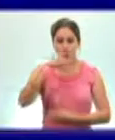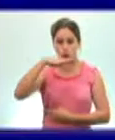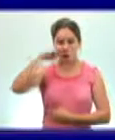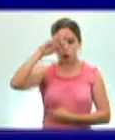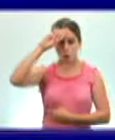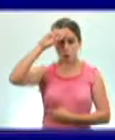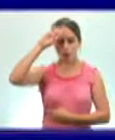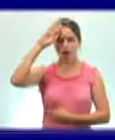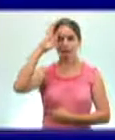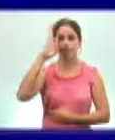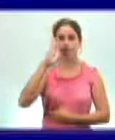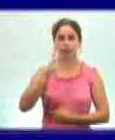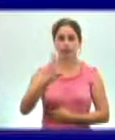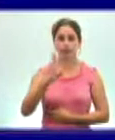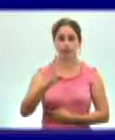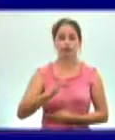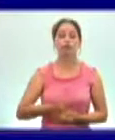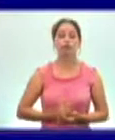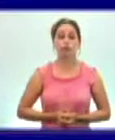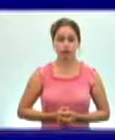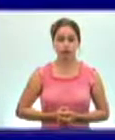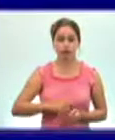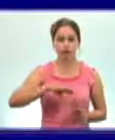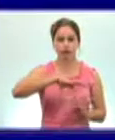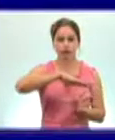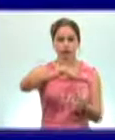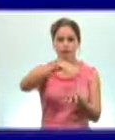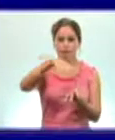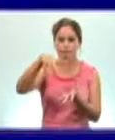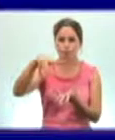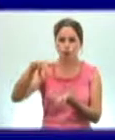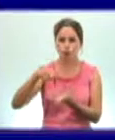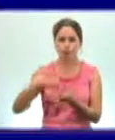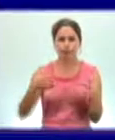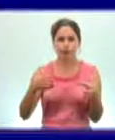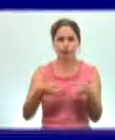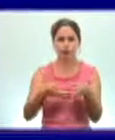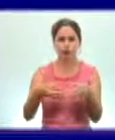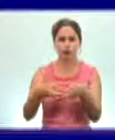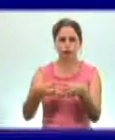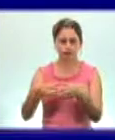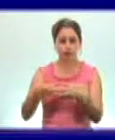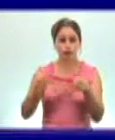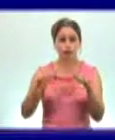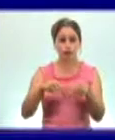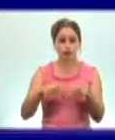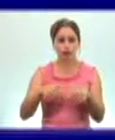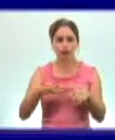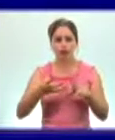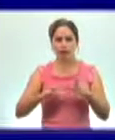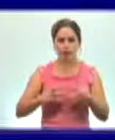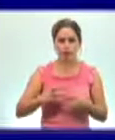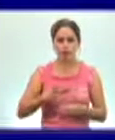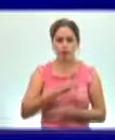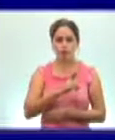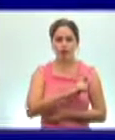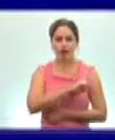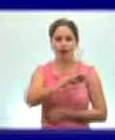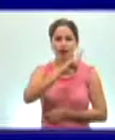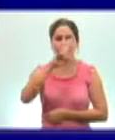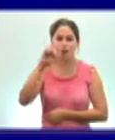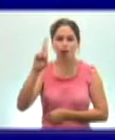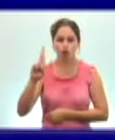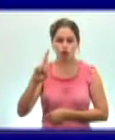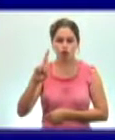el mundo, son los grupos contrapuestos en Cuba, es la manera revolucionaria en que nosotros queremos se enarbolen los